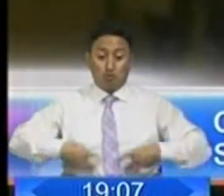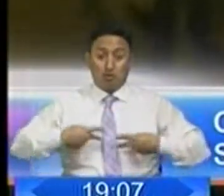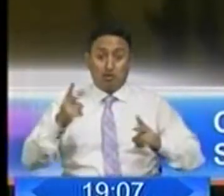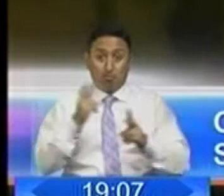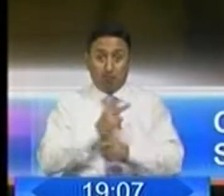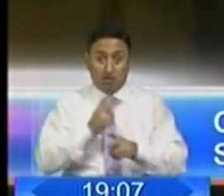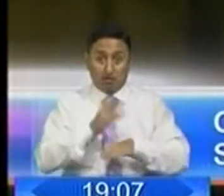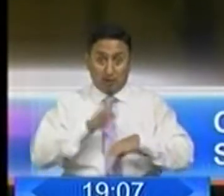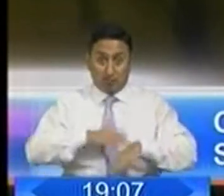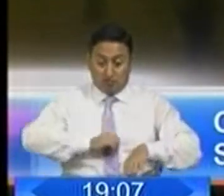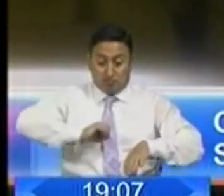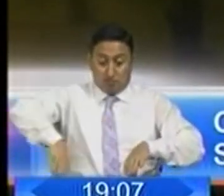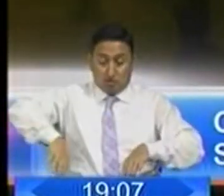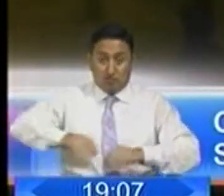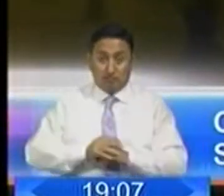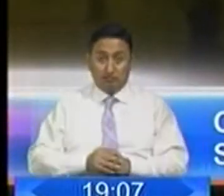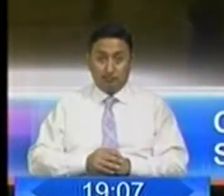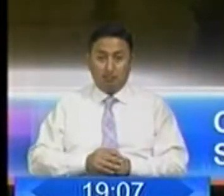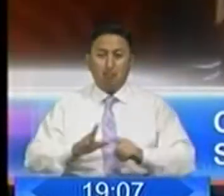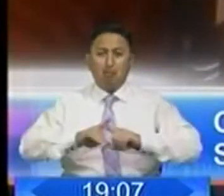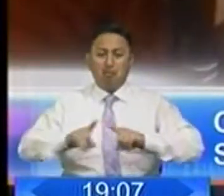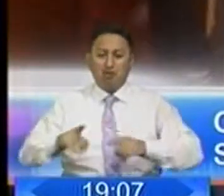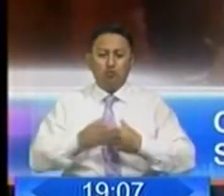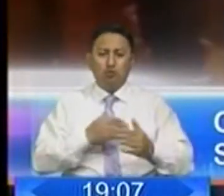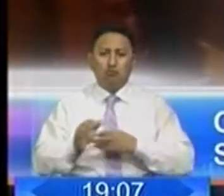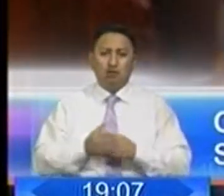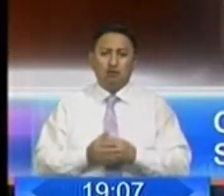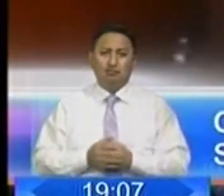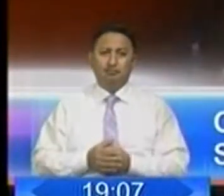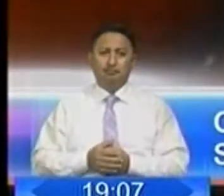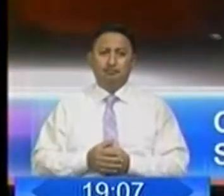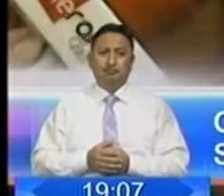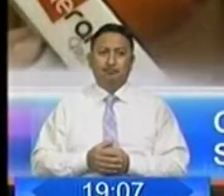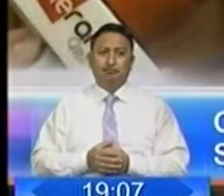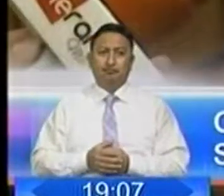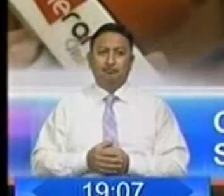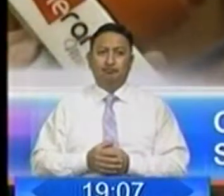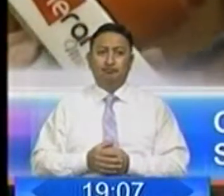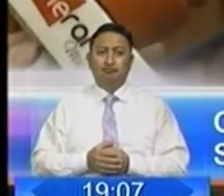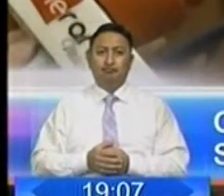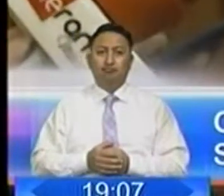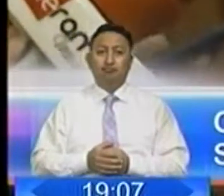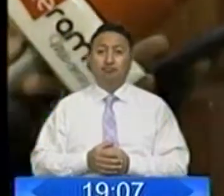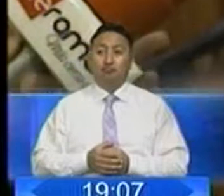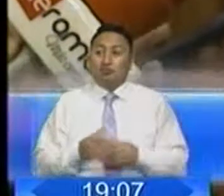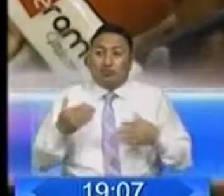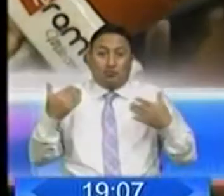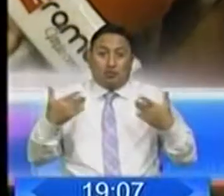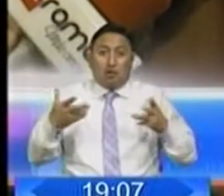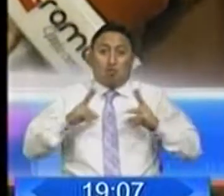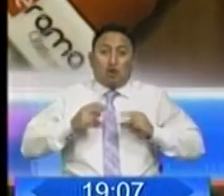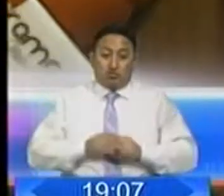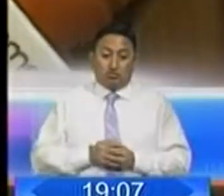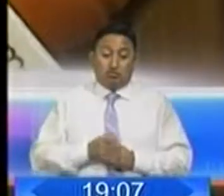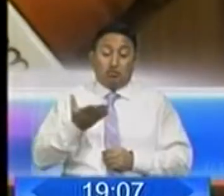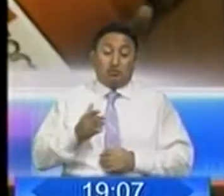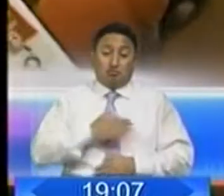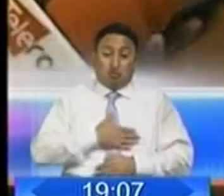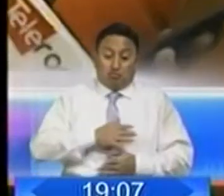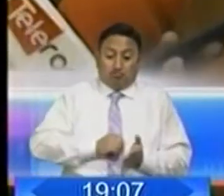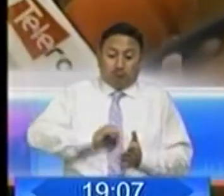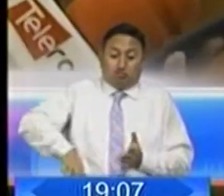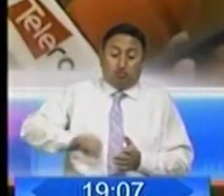un aborto, sin que la razón del mismo sea un impedimento para hacerlo. Un aborto espontáneo, o inclusive puede haber